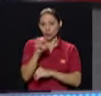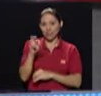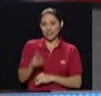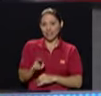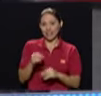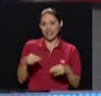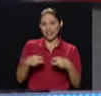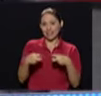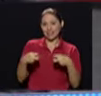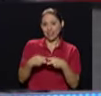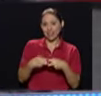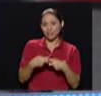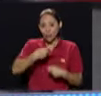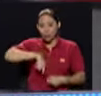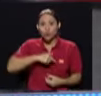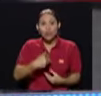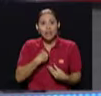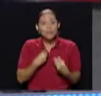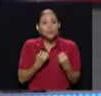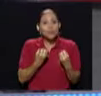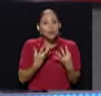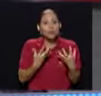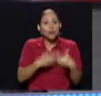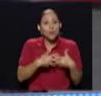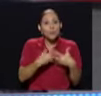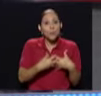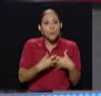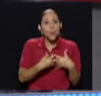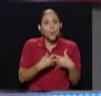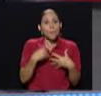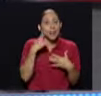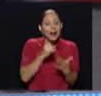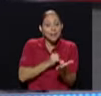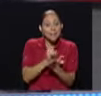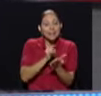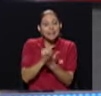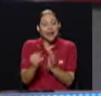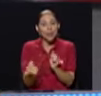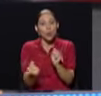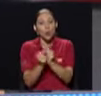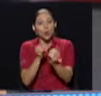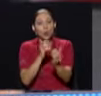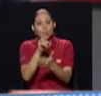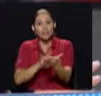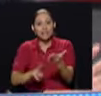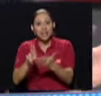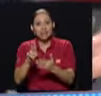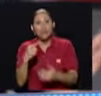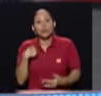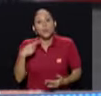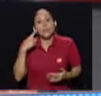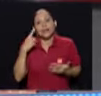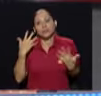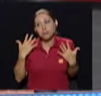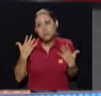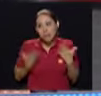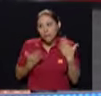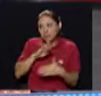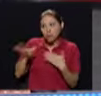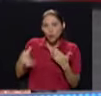Tenemos mucho equipo para hacer investigaciones asociadas con las universidades. Yo pienso, tal vez todos están de acuerdo